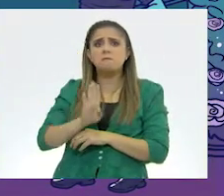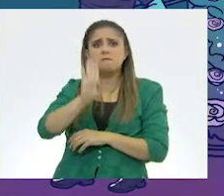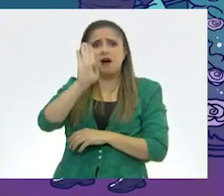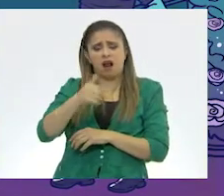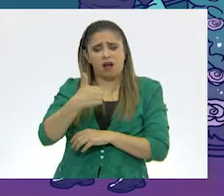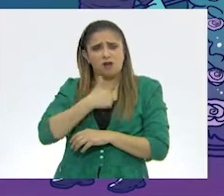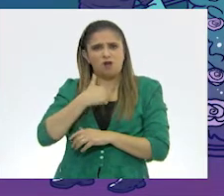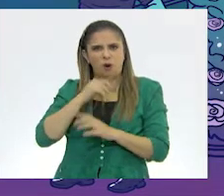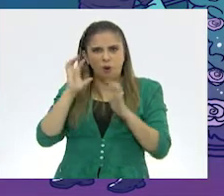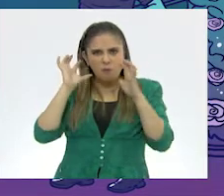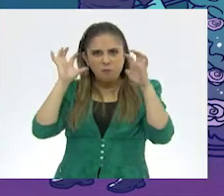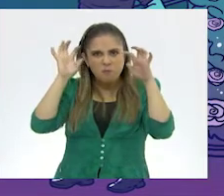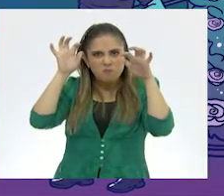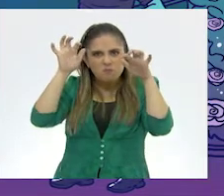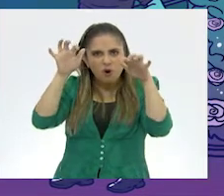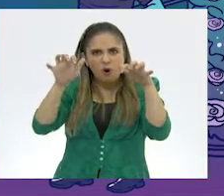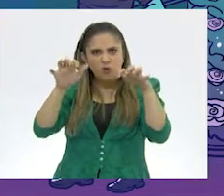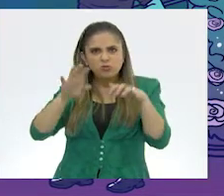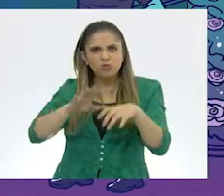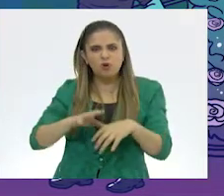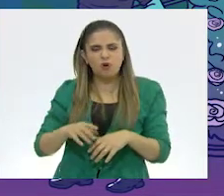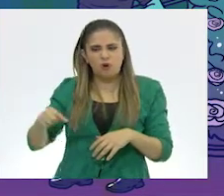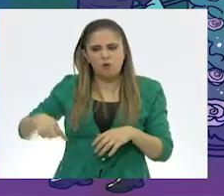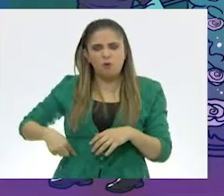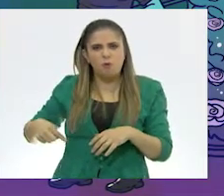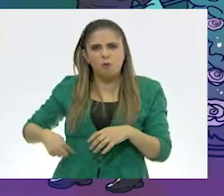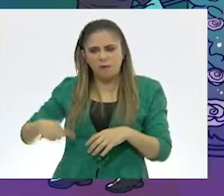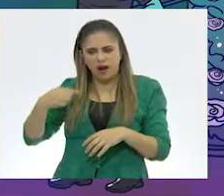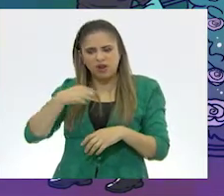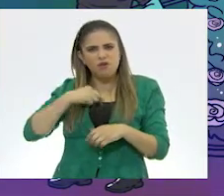especie de monstruo culpable de la muerte de los hombres.